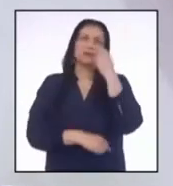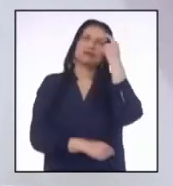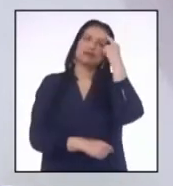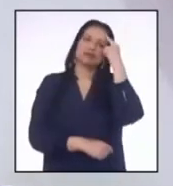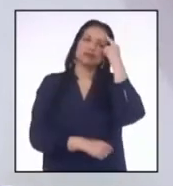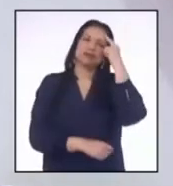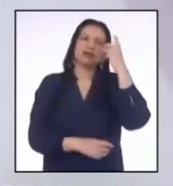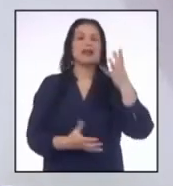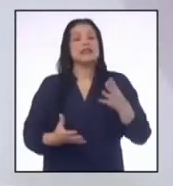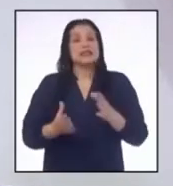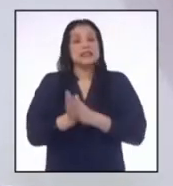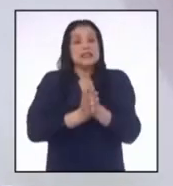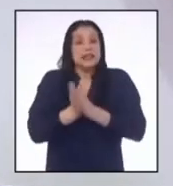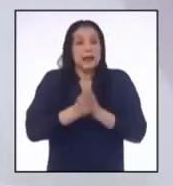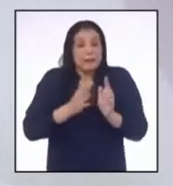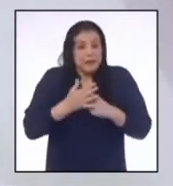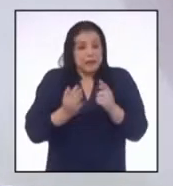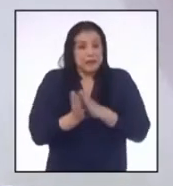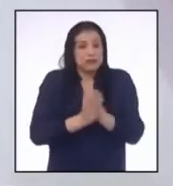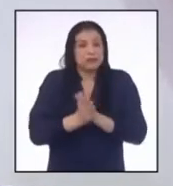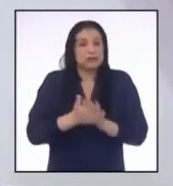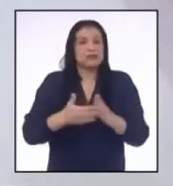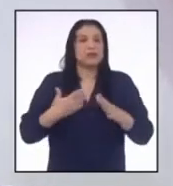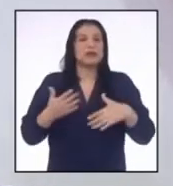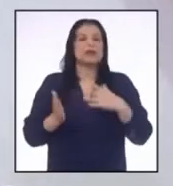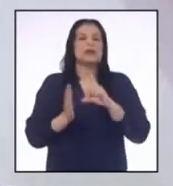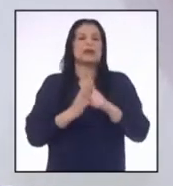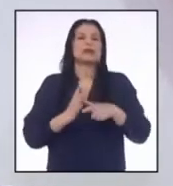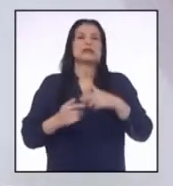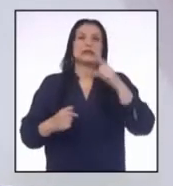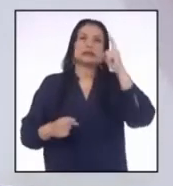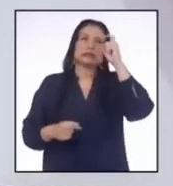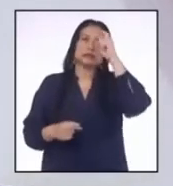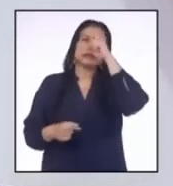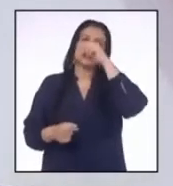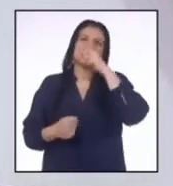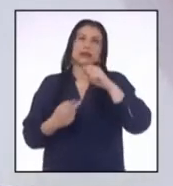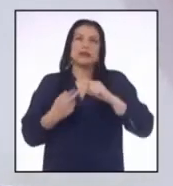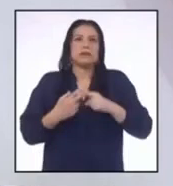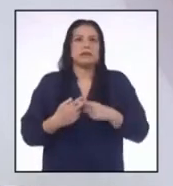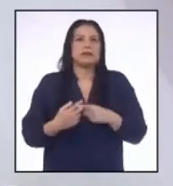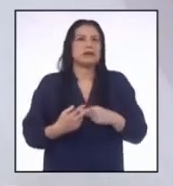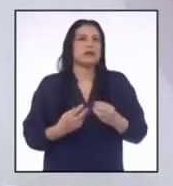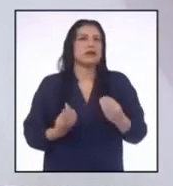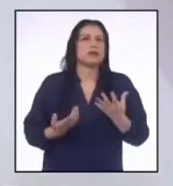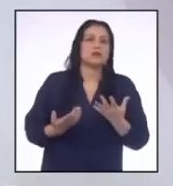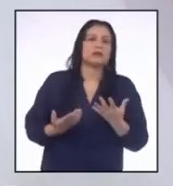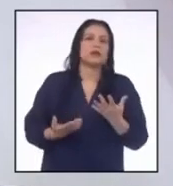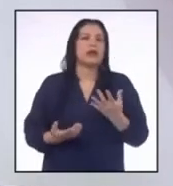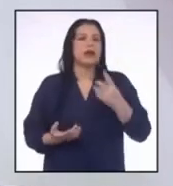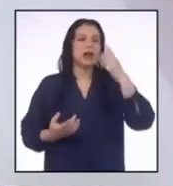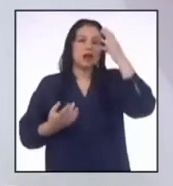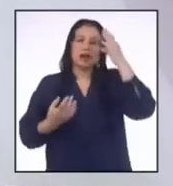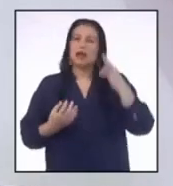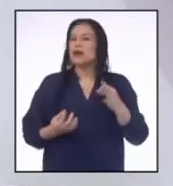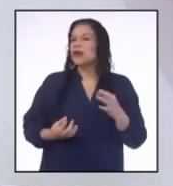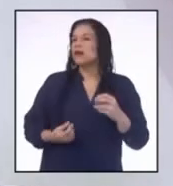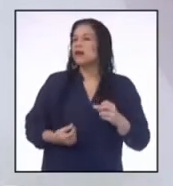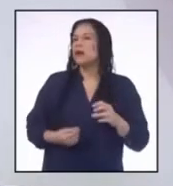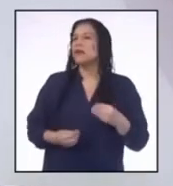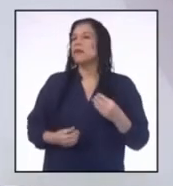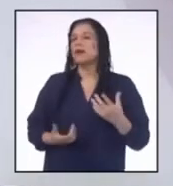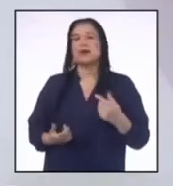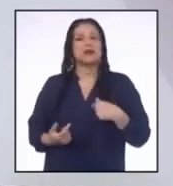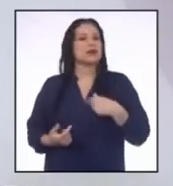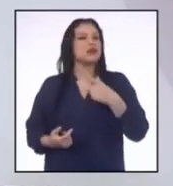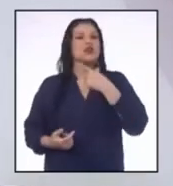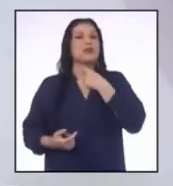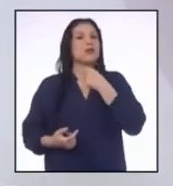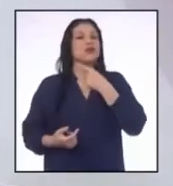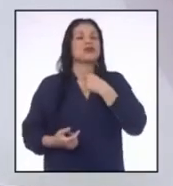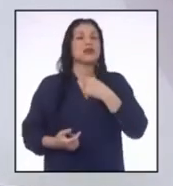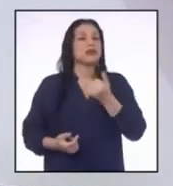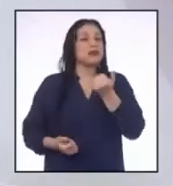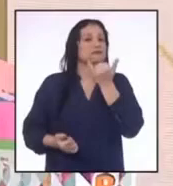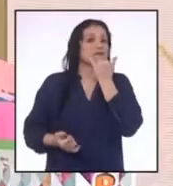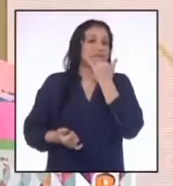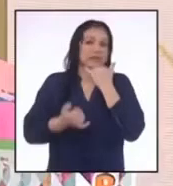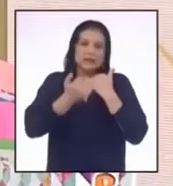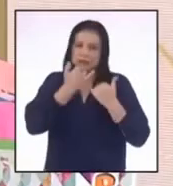tenía muchas ganas al inicio, pero me resultaba difícil empezar. Pues creo que era porque no me gustaba